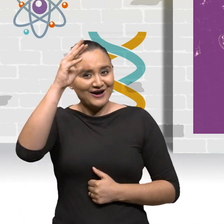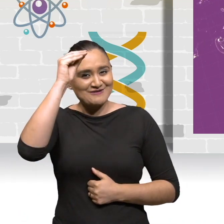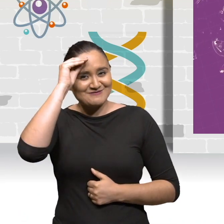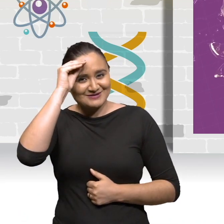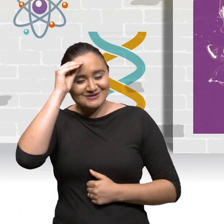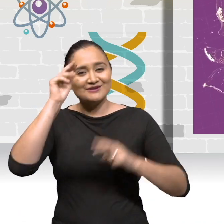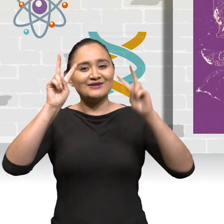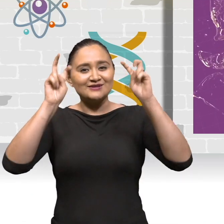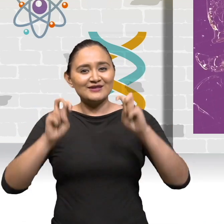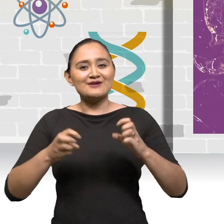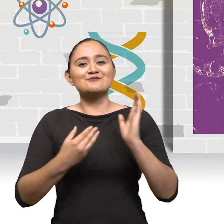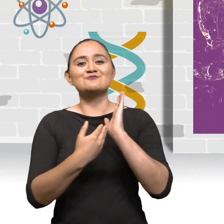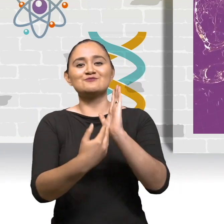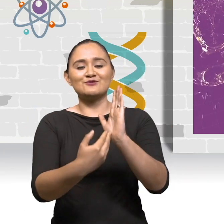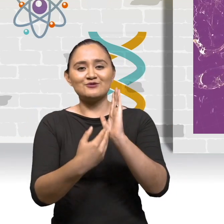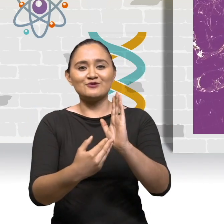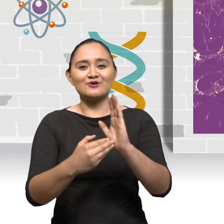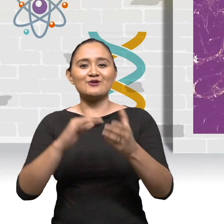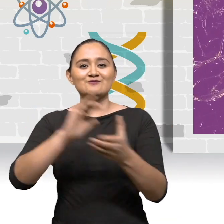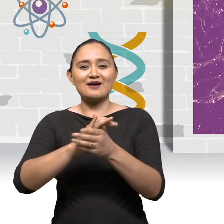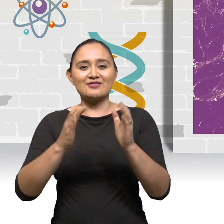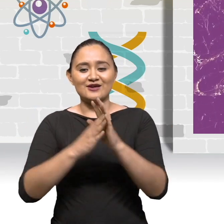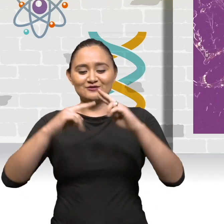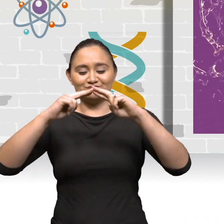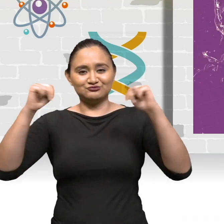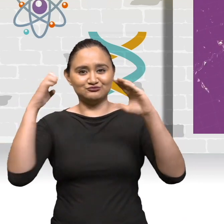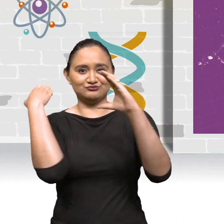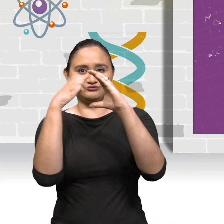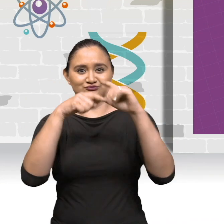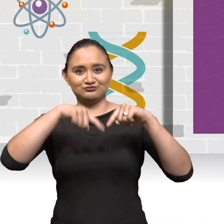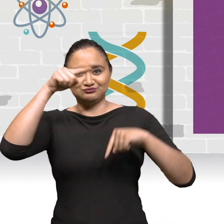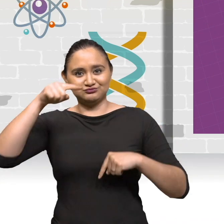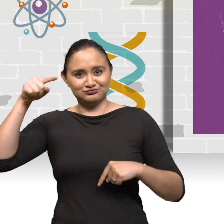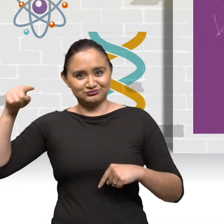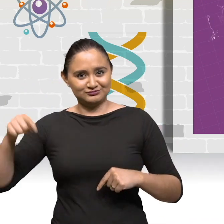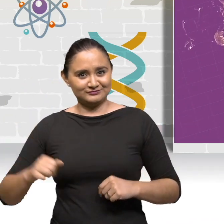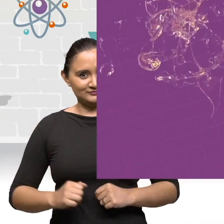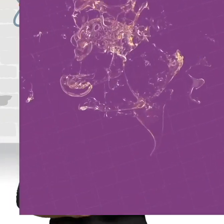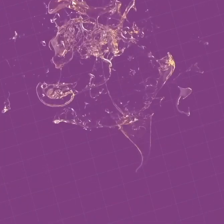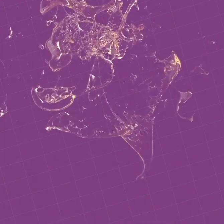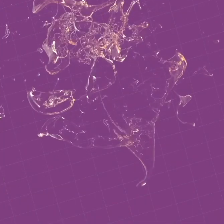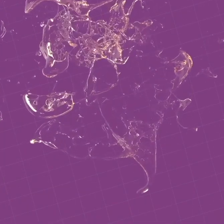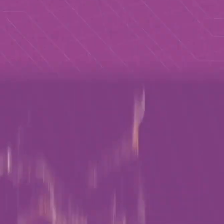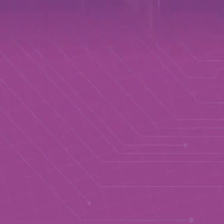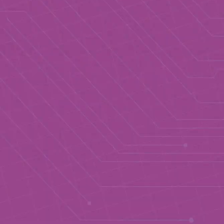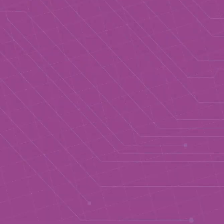profe youtuber de química hablaremos sobre el modelo mecánico cuántico de la materia